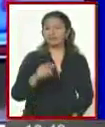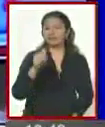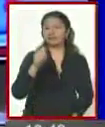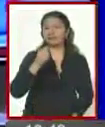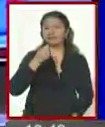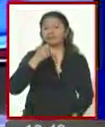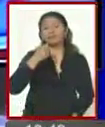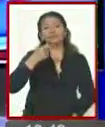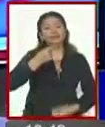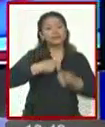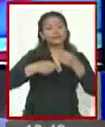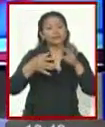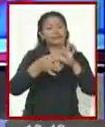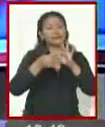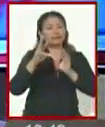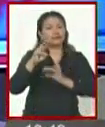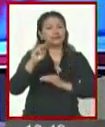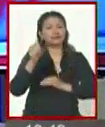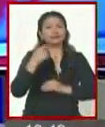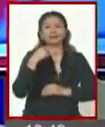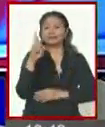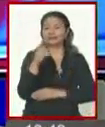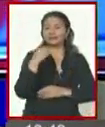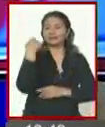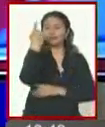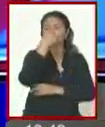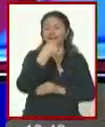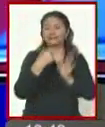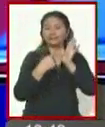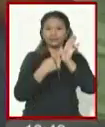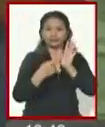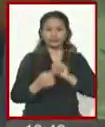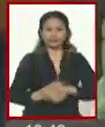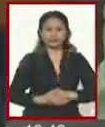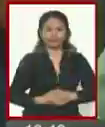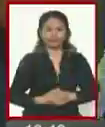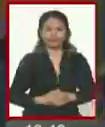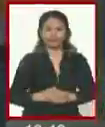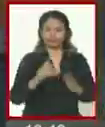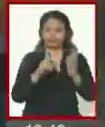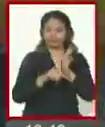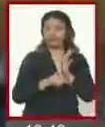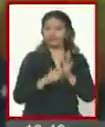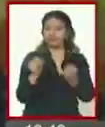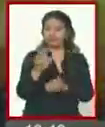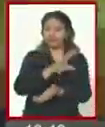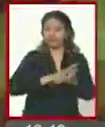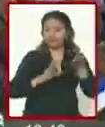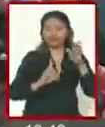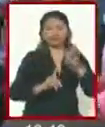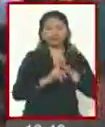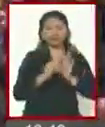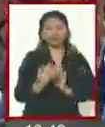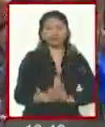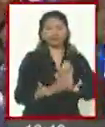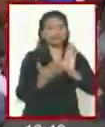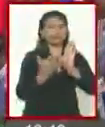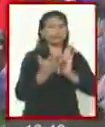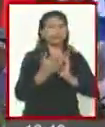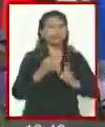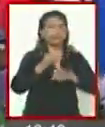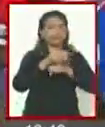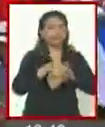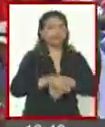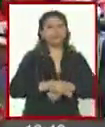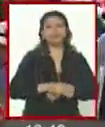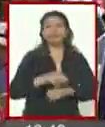Talibanes gremiales afiliados al MAS lucieron hoy sus rostros. Después de que se generó una polémica por la presencia en la